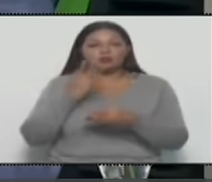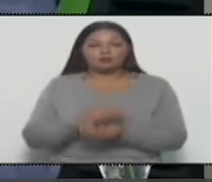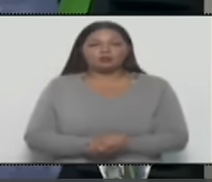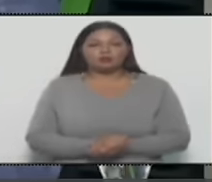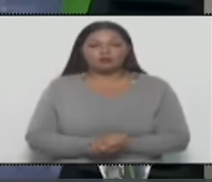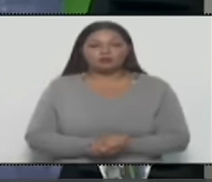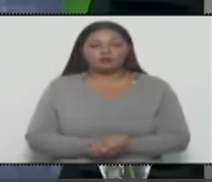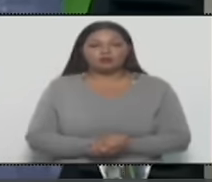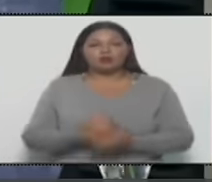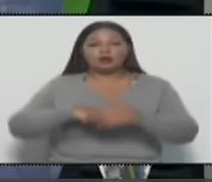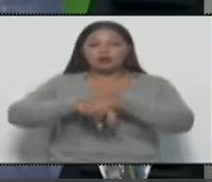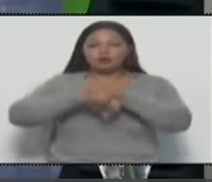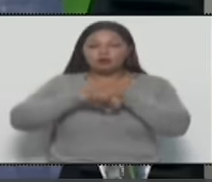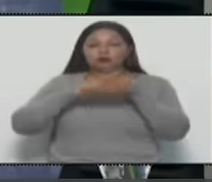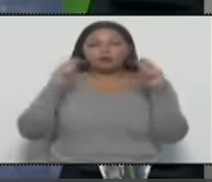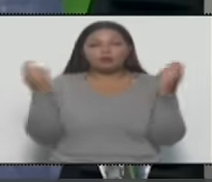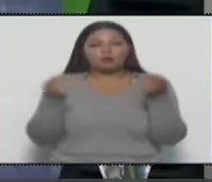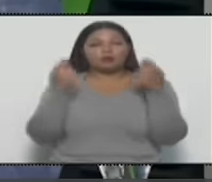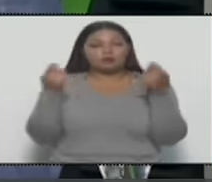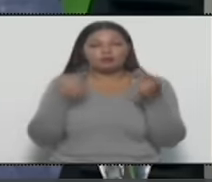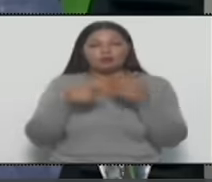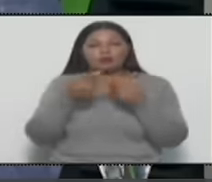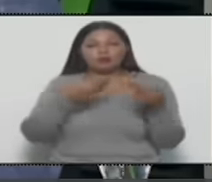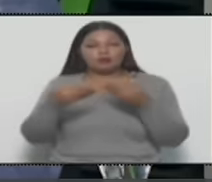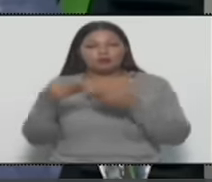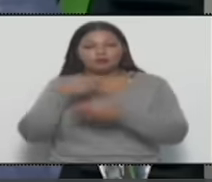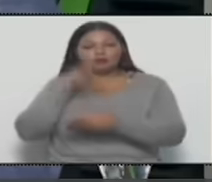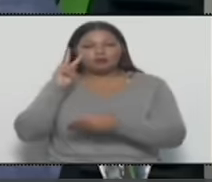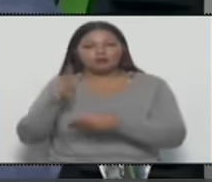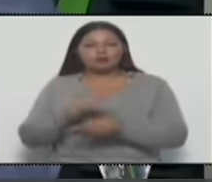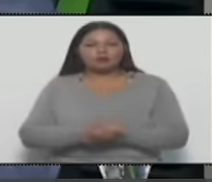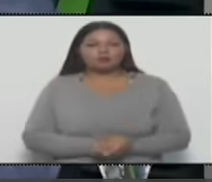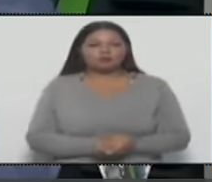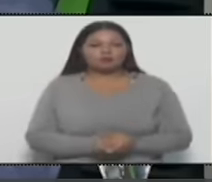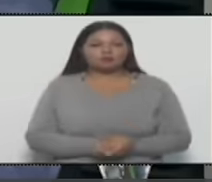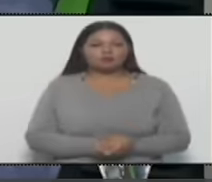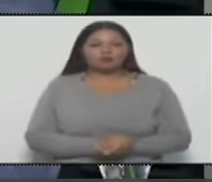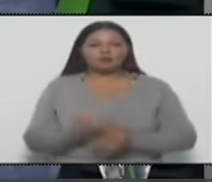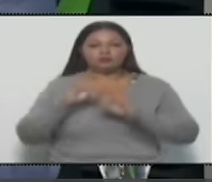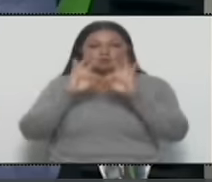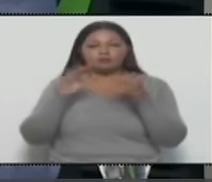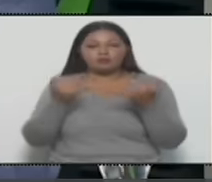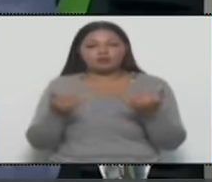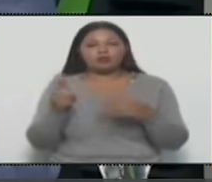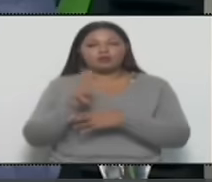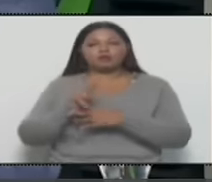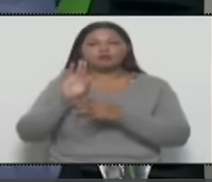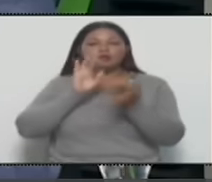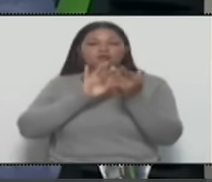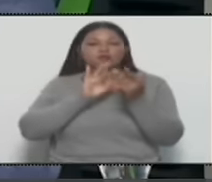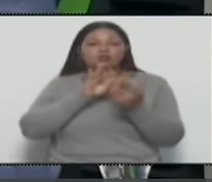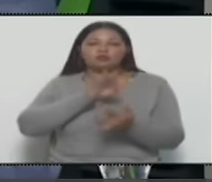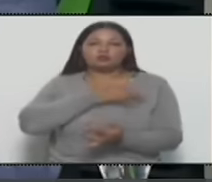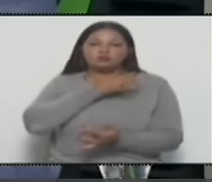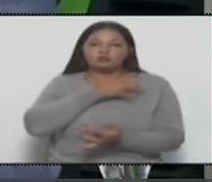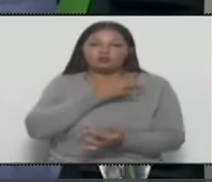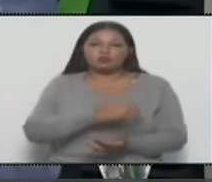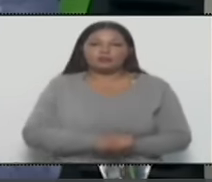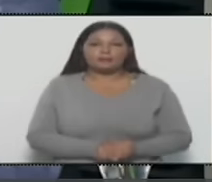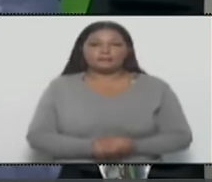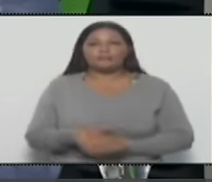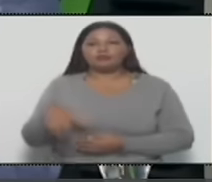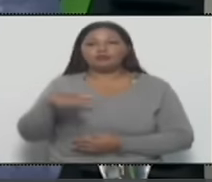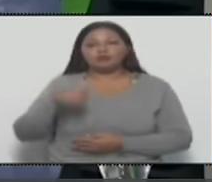Unido publica que va a regular de una manera rígida, contundente, el uso de las redes sociales, donde